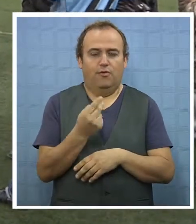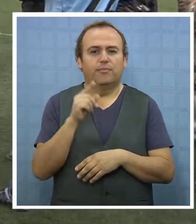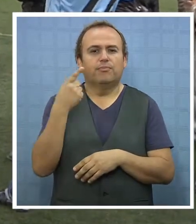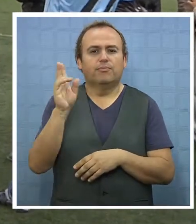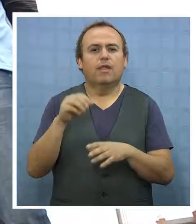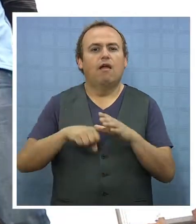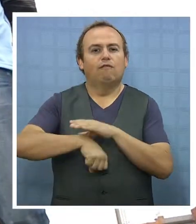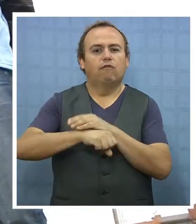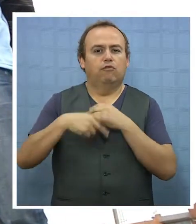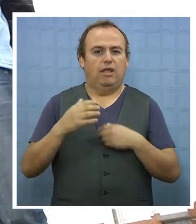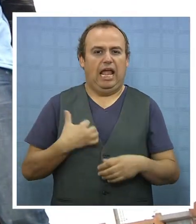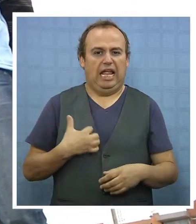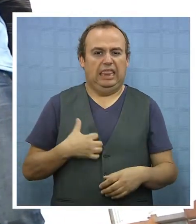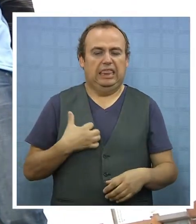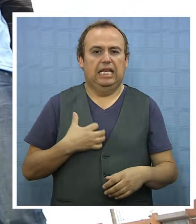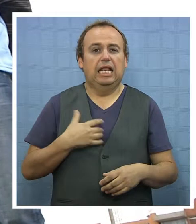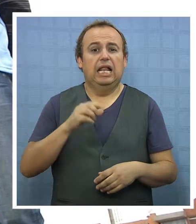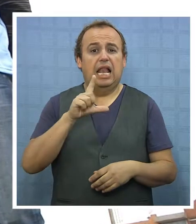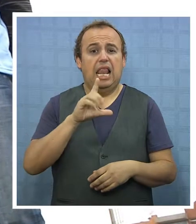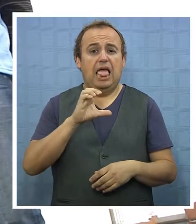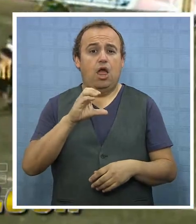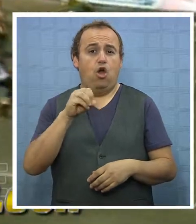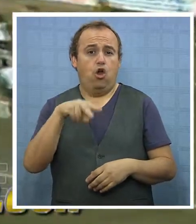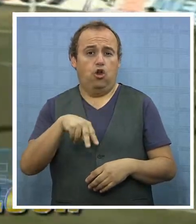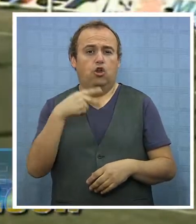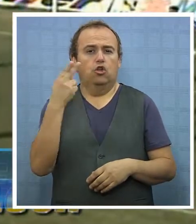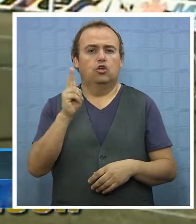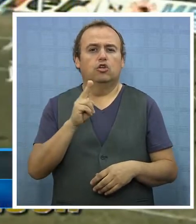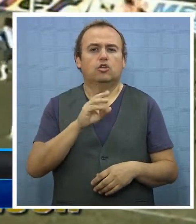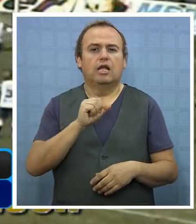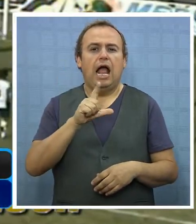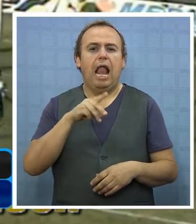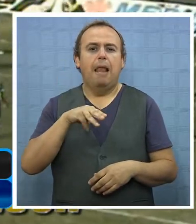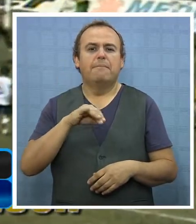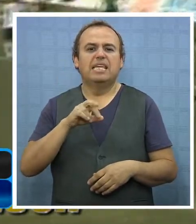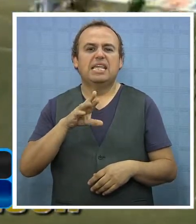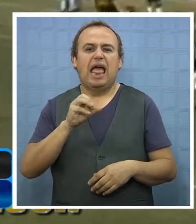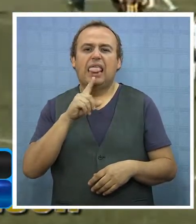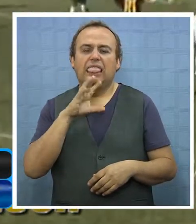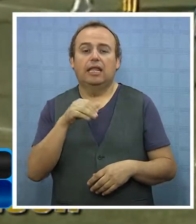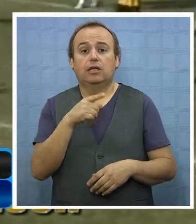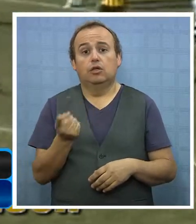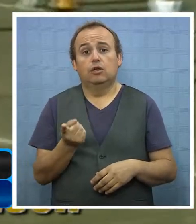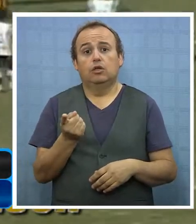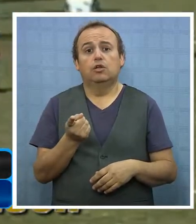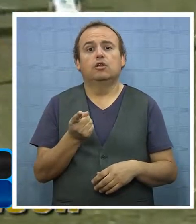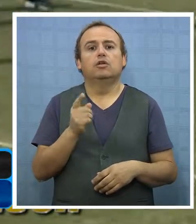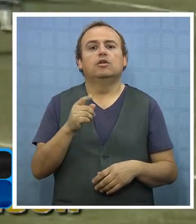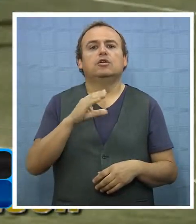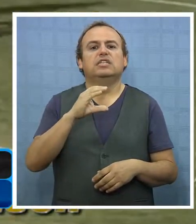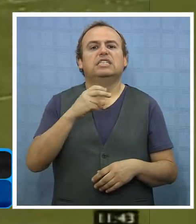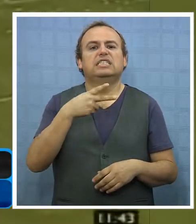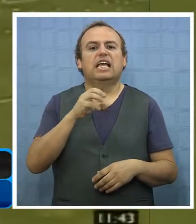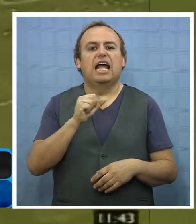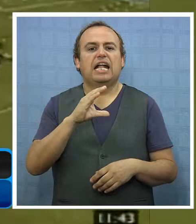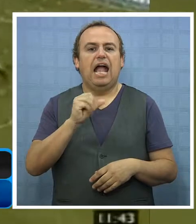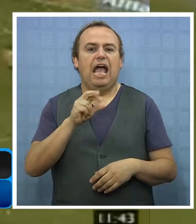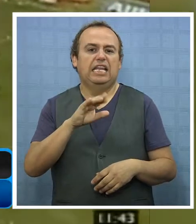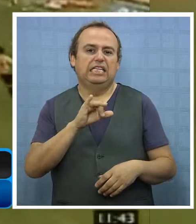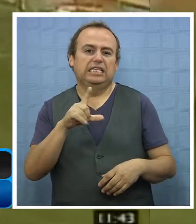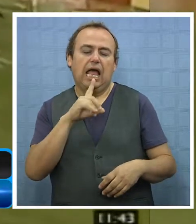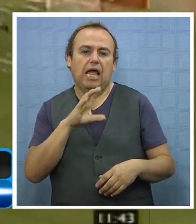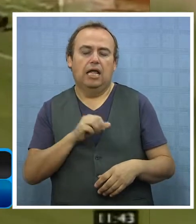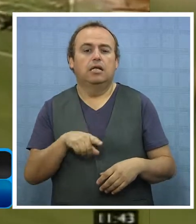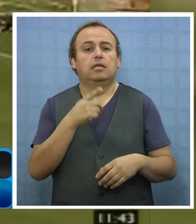del fútbol argentino. León llega desde Almirante Brown y Hereros de Chacarita Juniors.